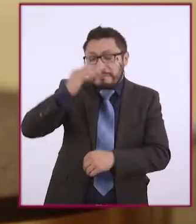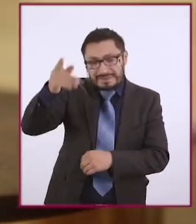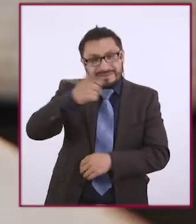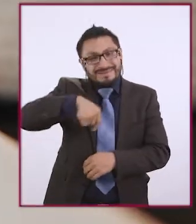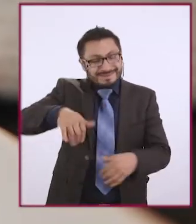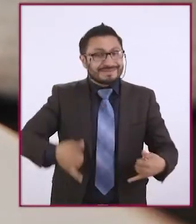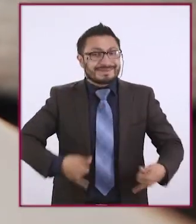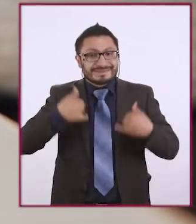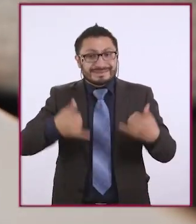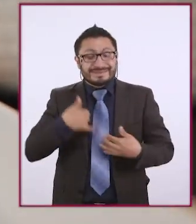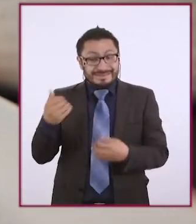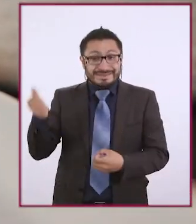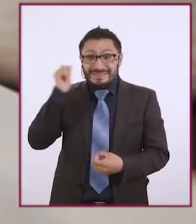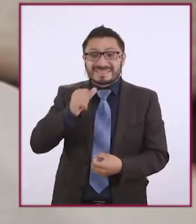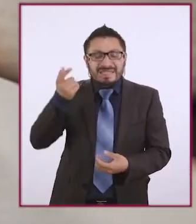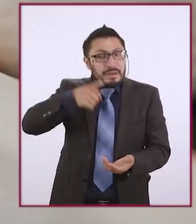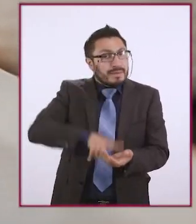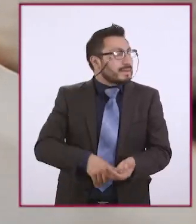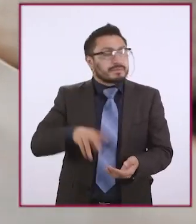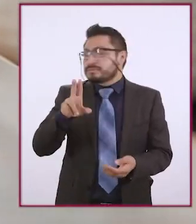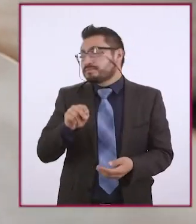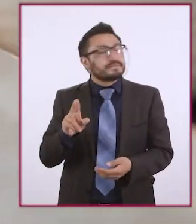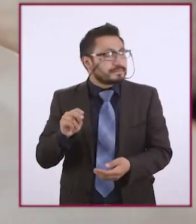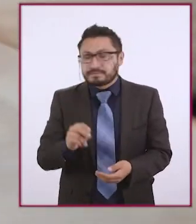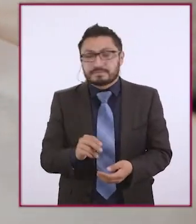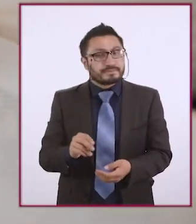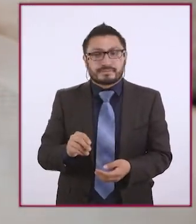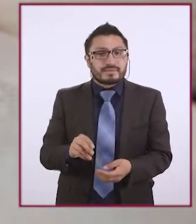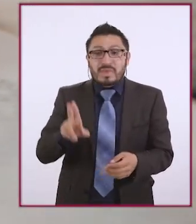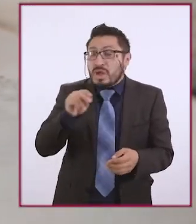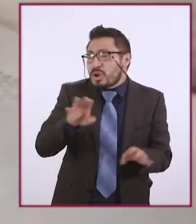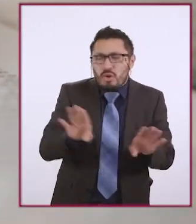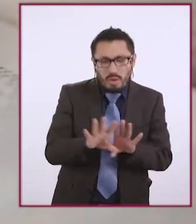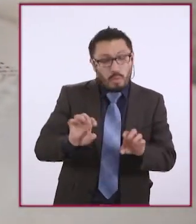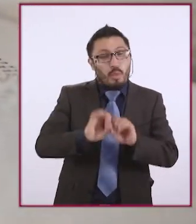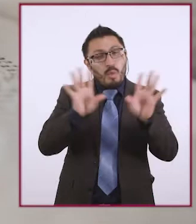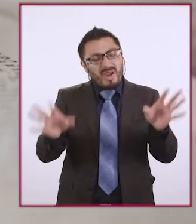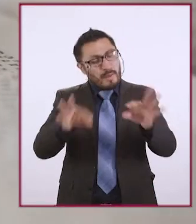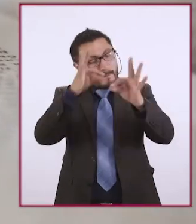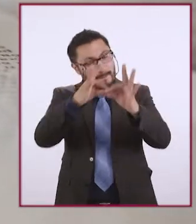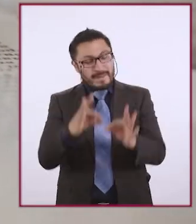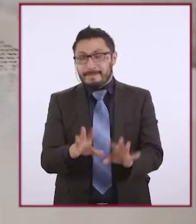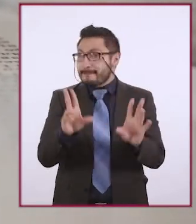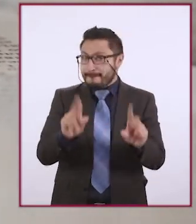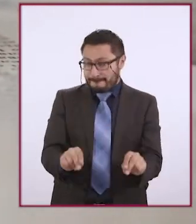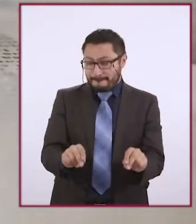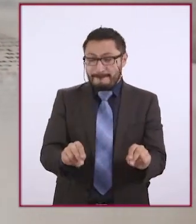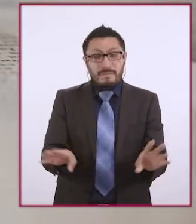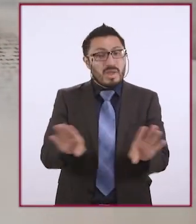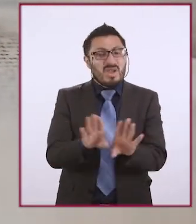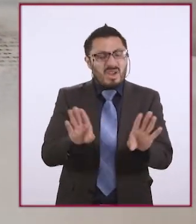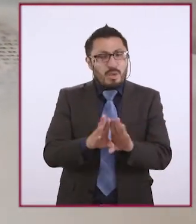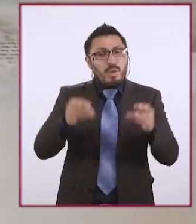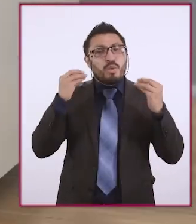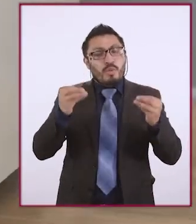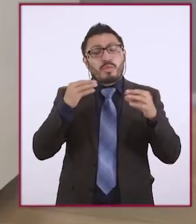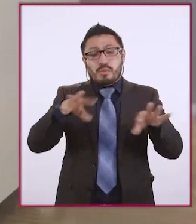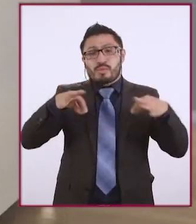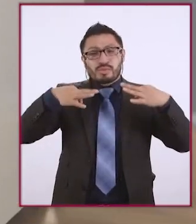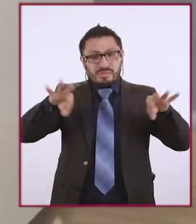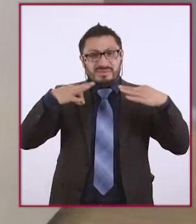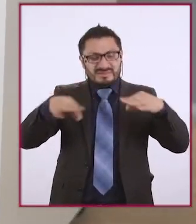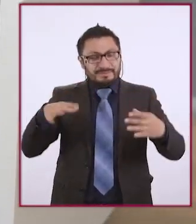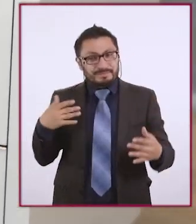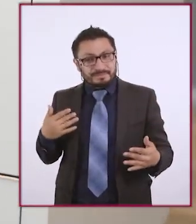jóvenes no siempre hemos estado contemplados en ella, al menos no de manera clara y específica. Al igual que la gran mayoría de los documentos